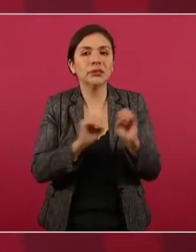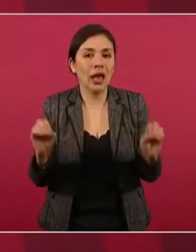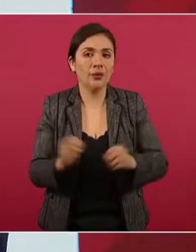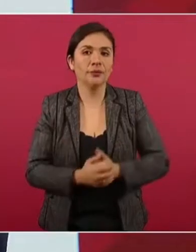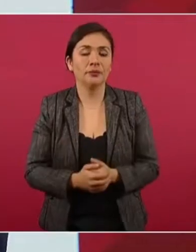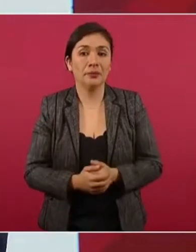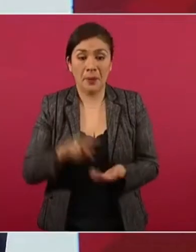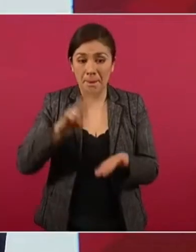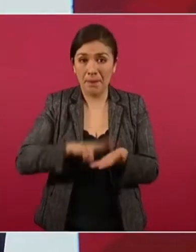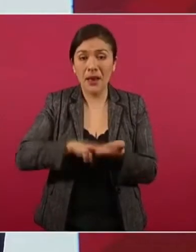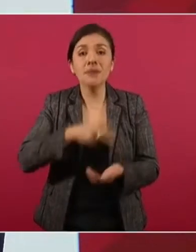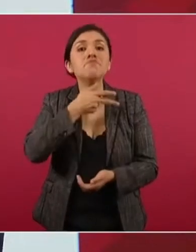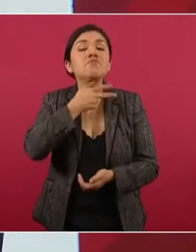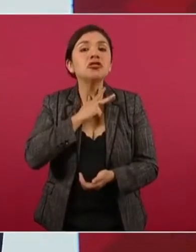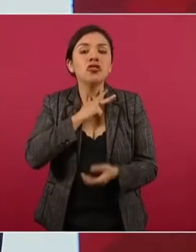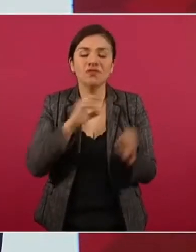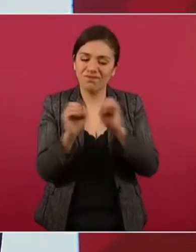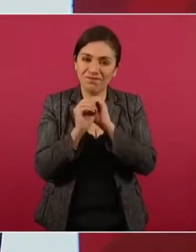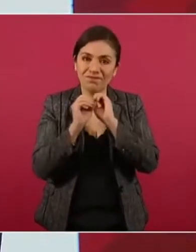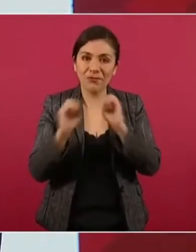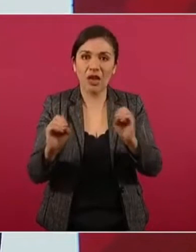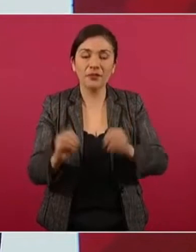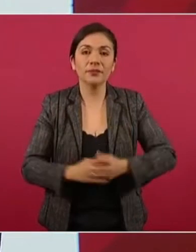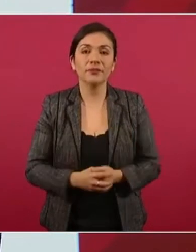el precio del petróleo.